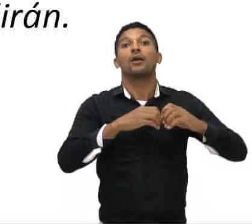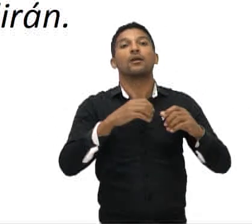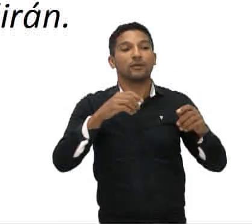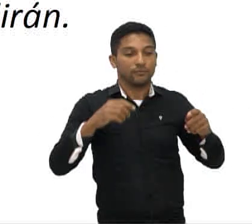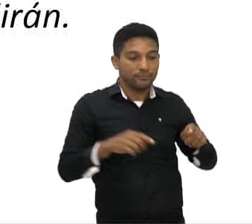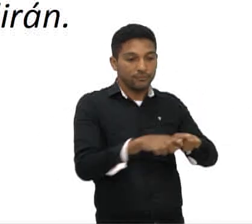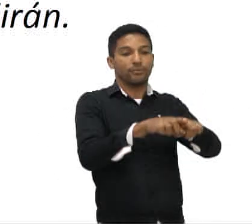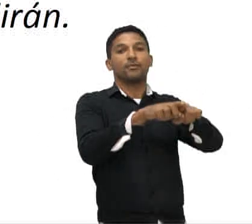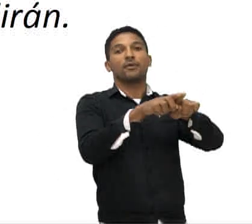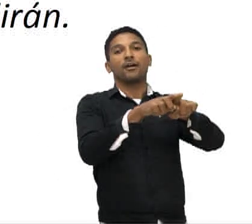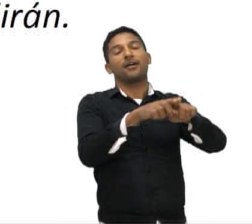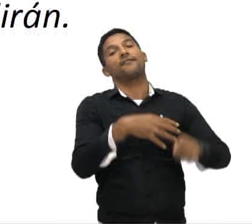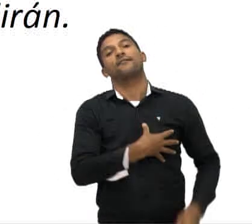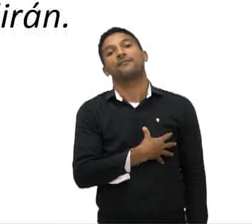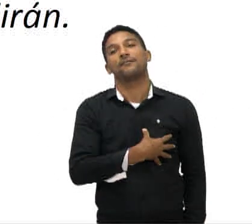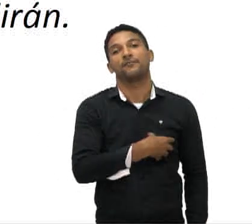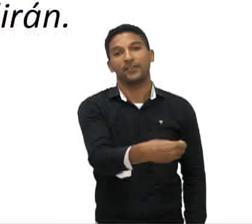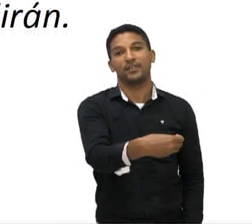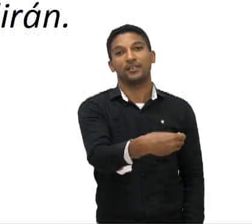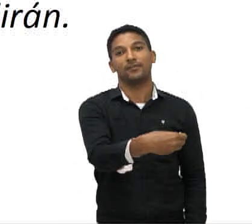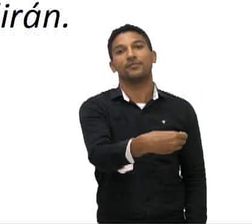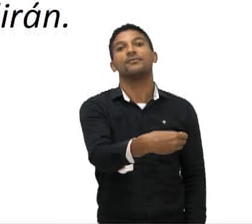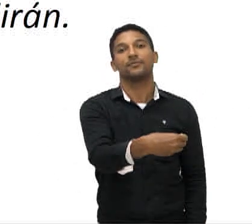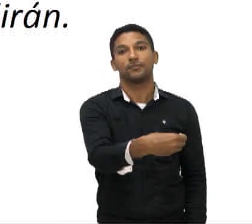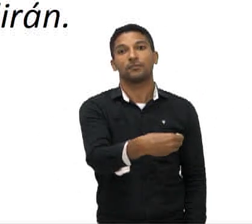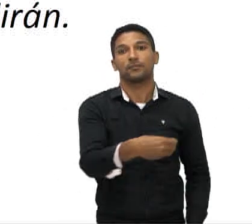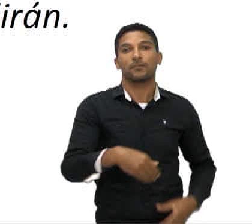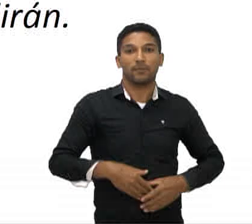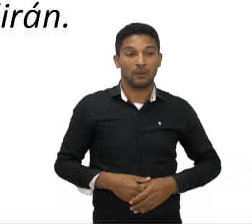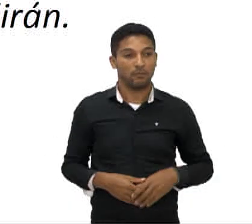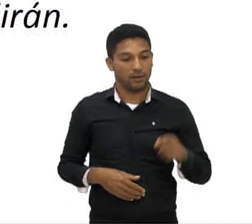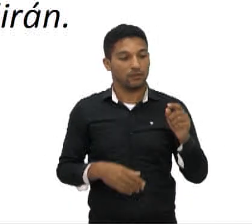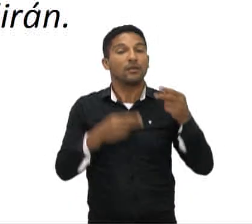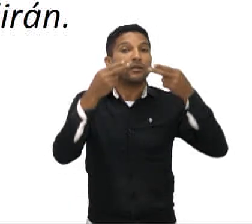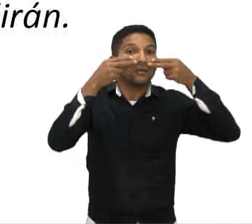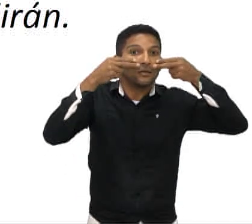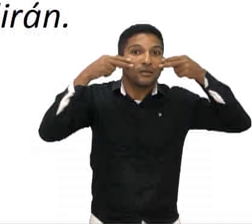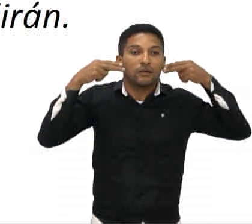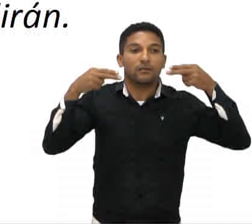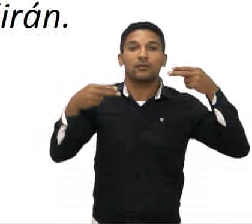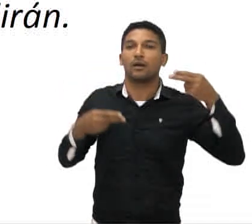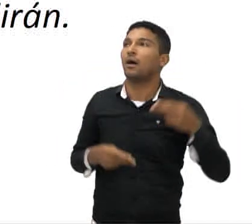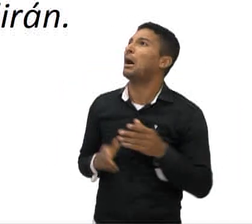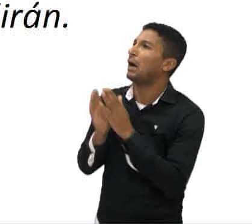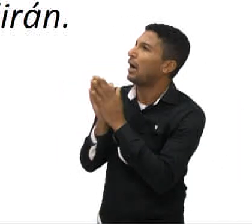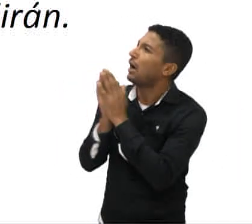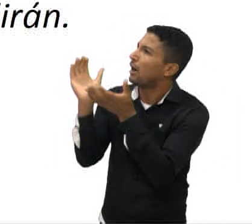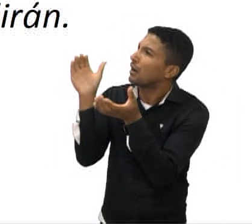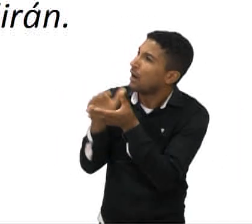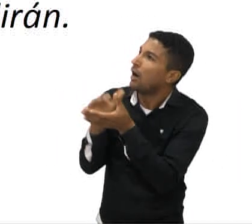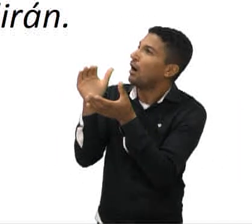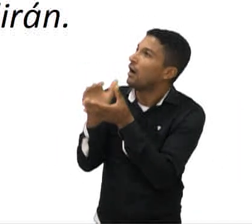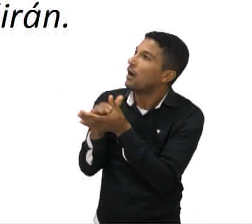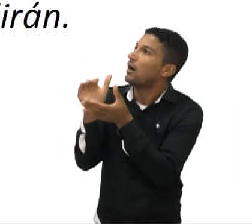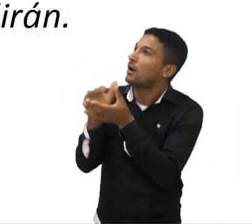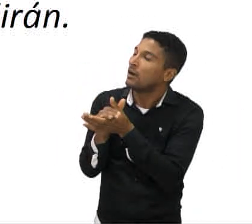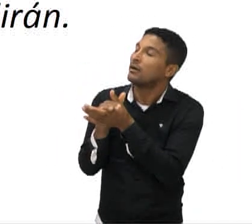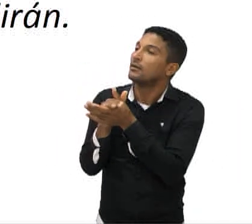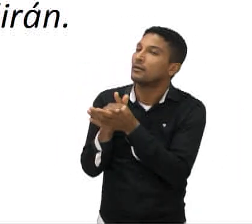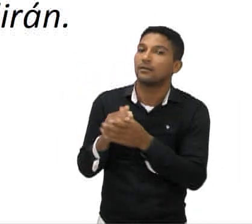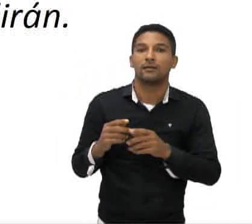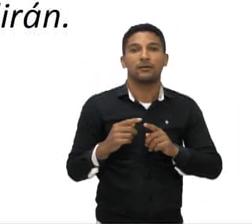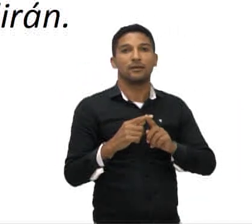caballero español que formalizara la relación que había entre ellos. Pero el padre de los niños la evitaba